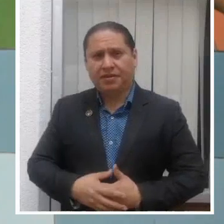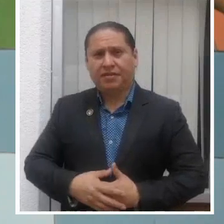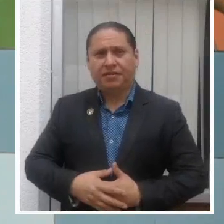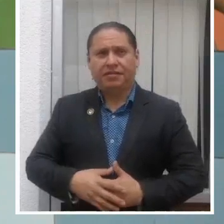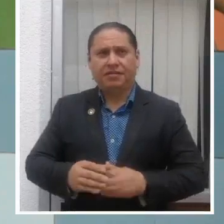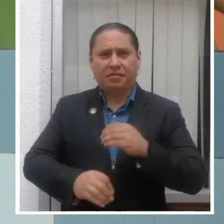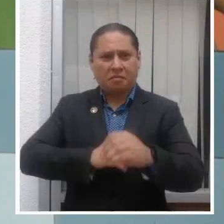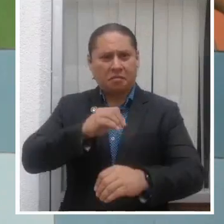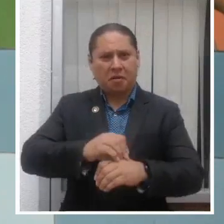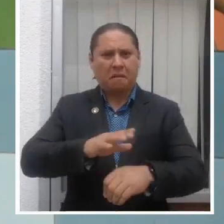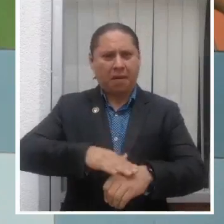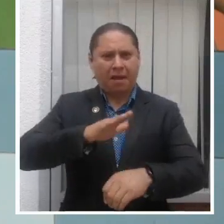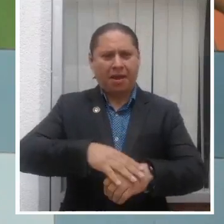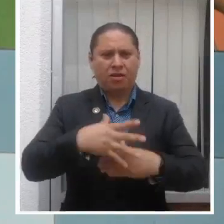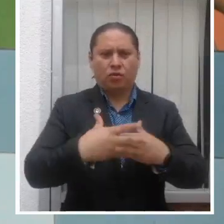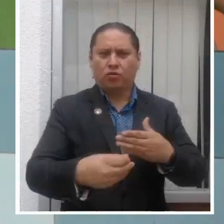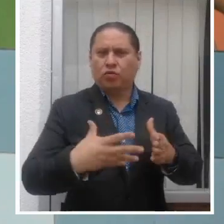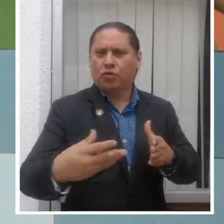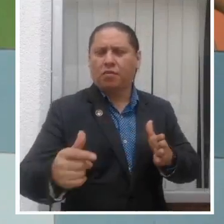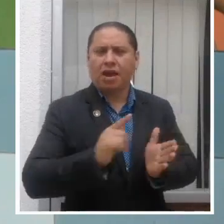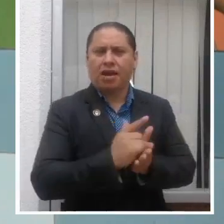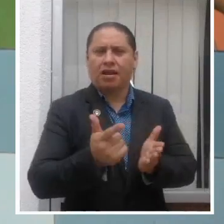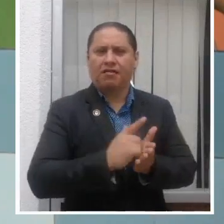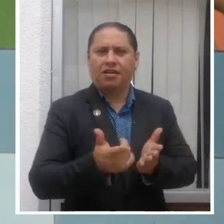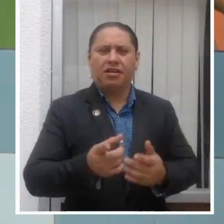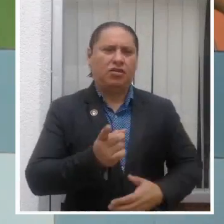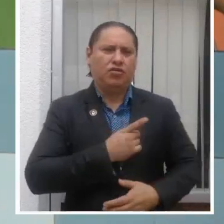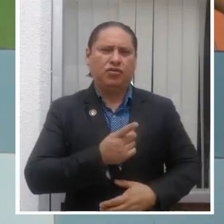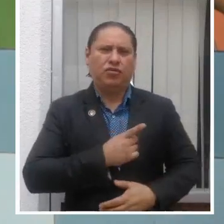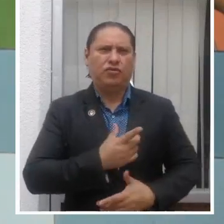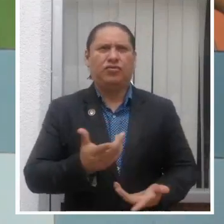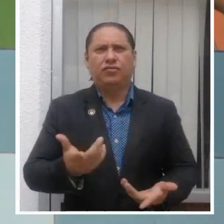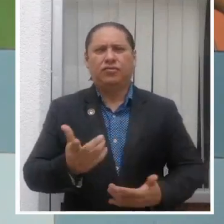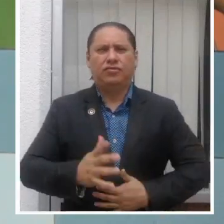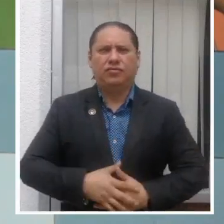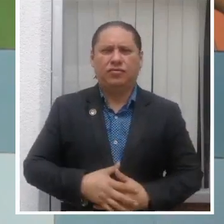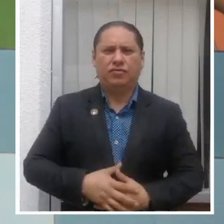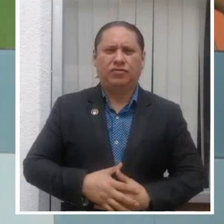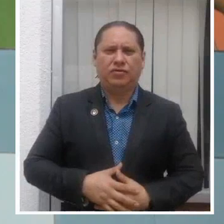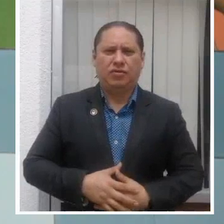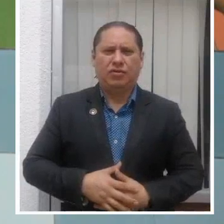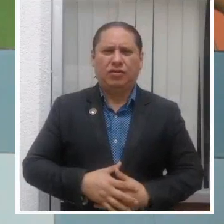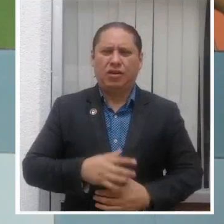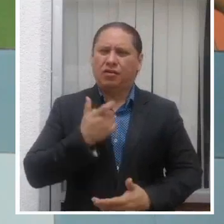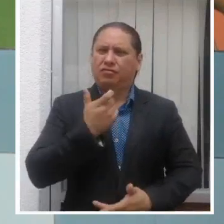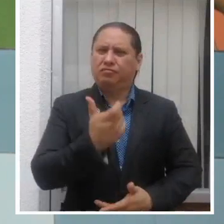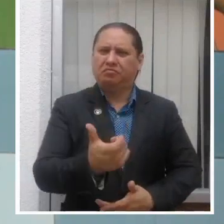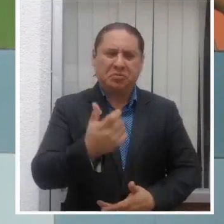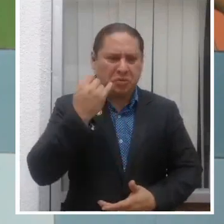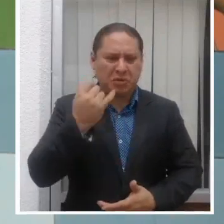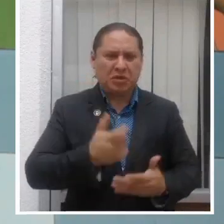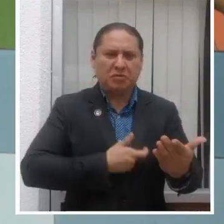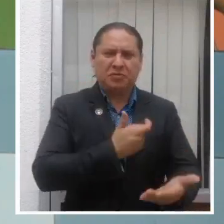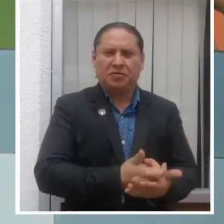imprimir más libros, pues que no sea una condición, que no se le vea ese costo.